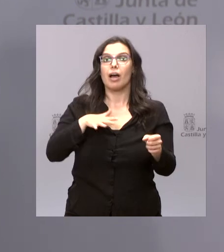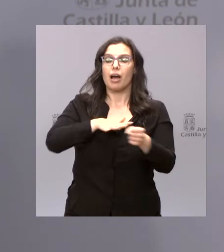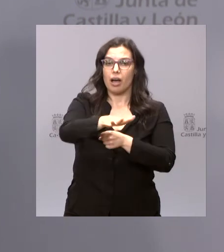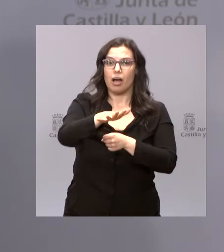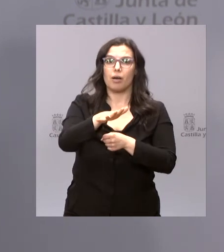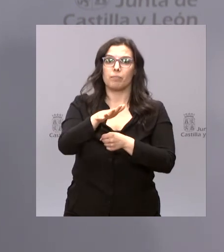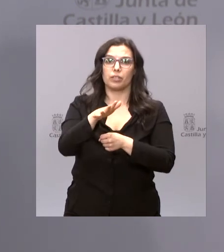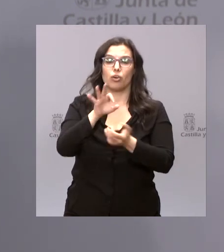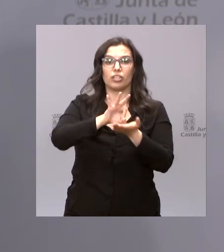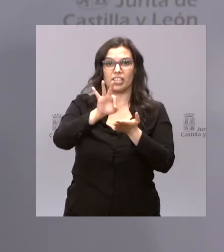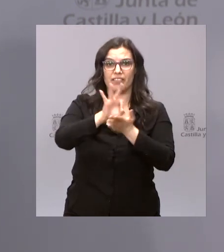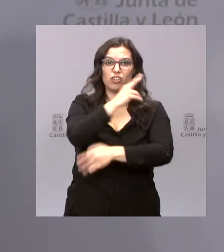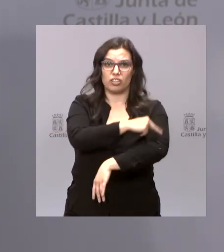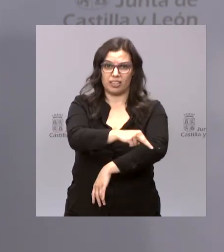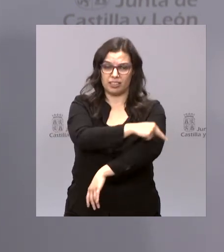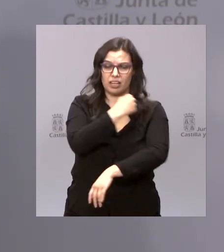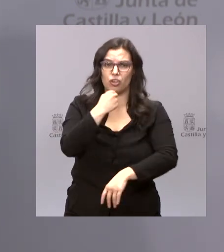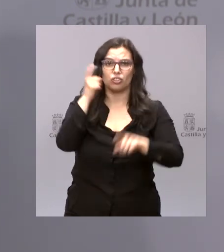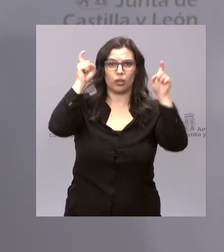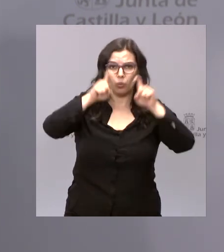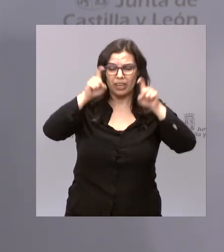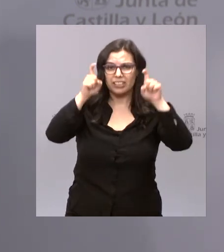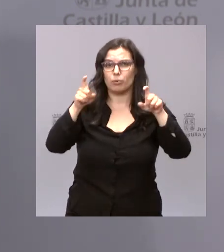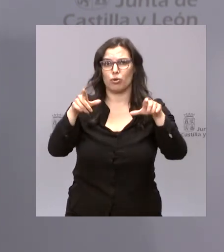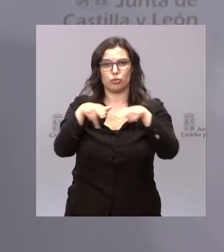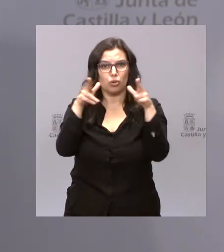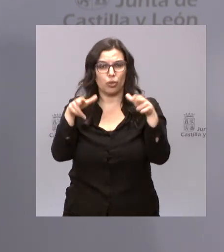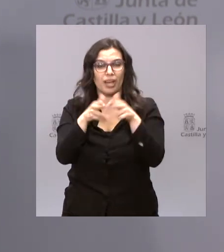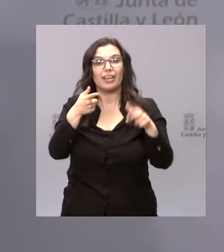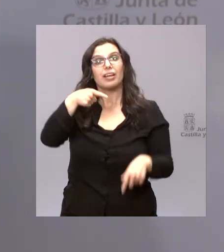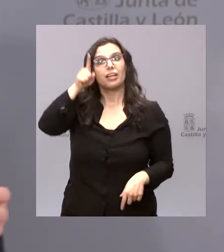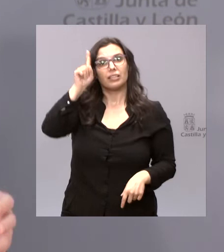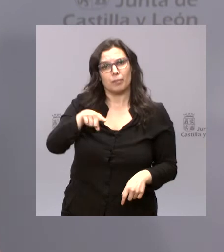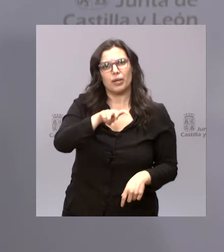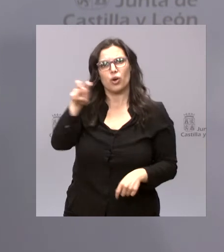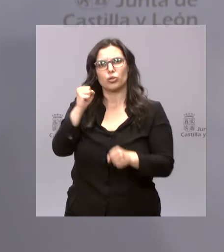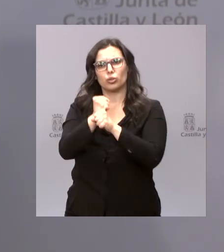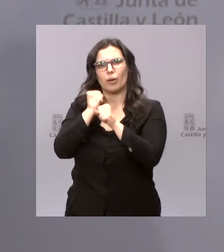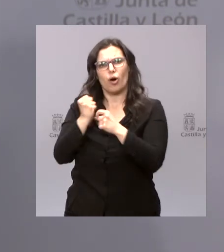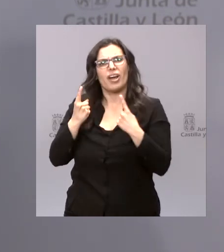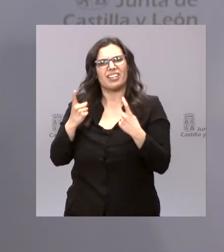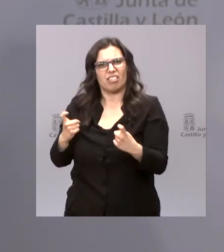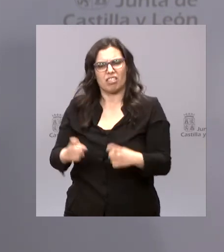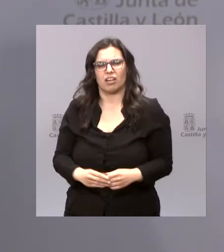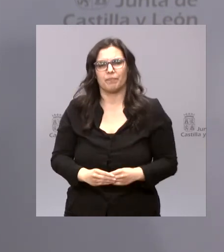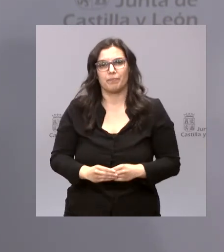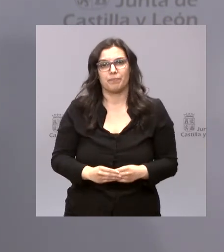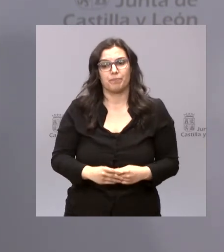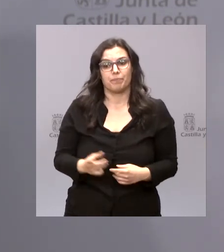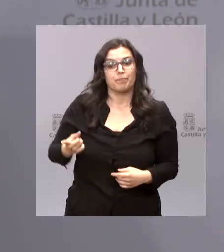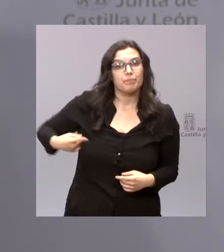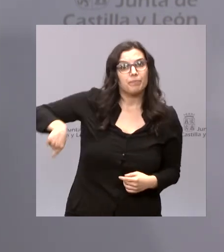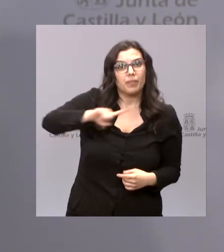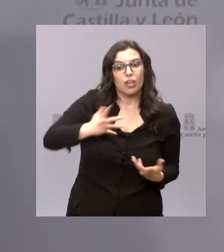los servicios sanitarios, educativos, sociales y también otros trabajos esenciales, y cuya aportación